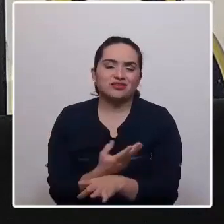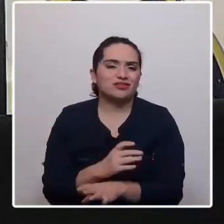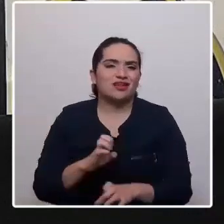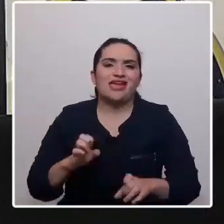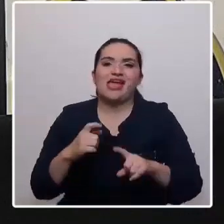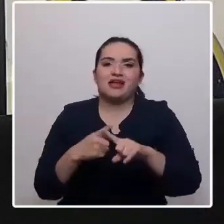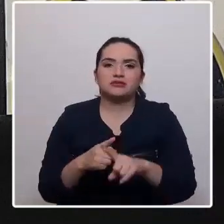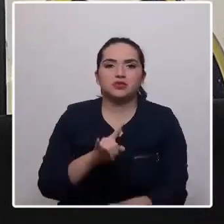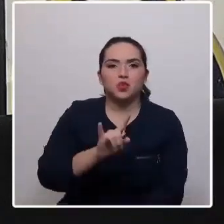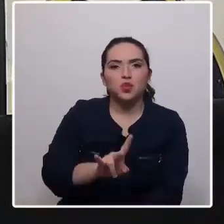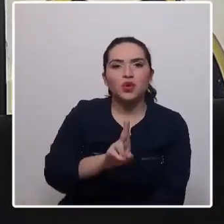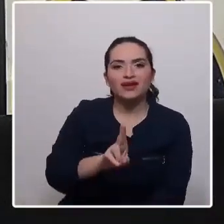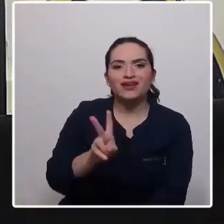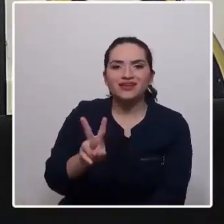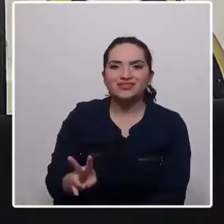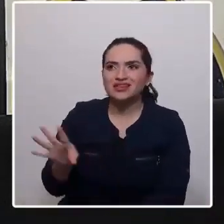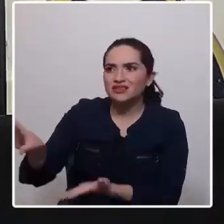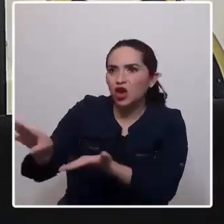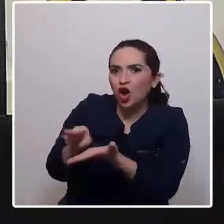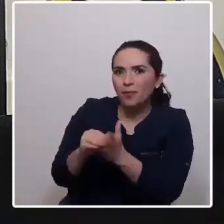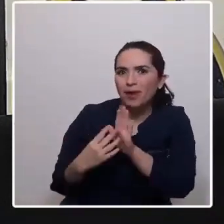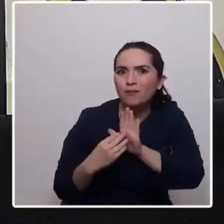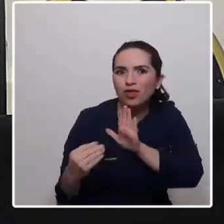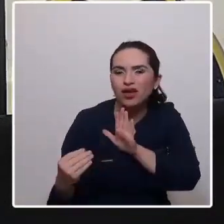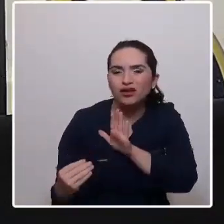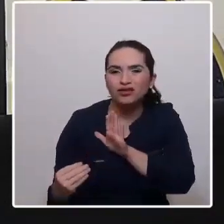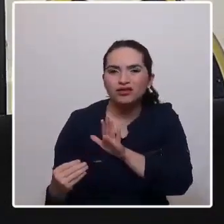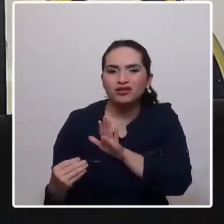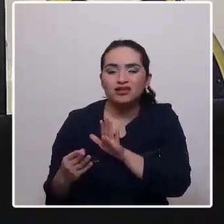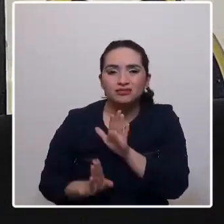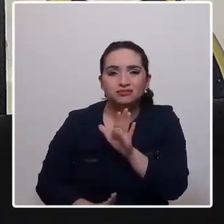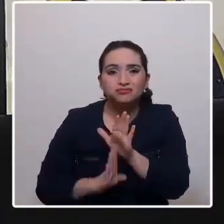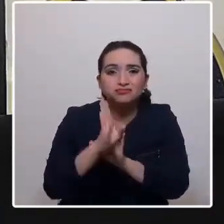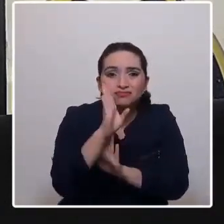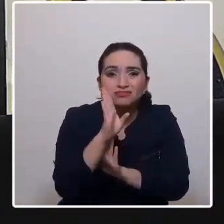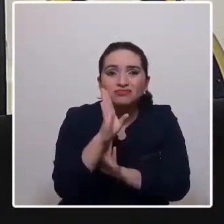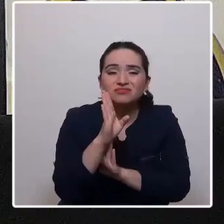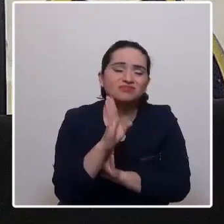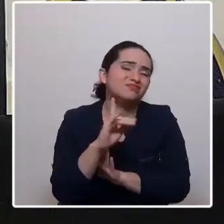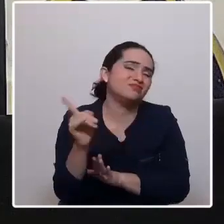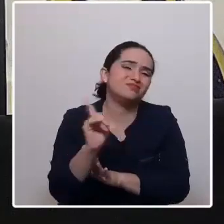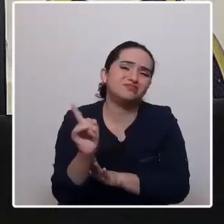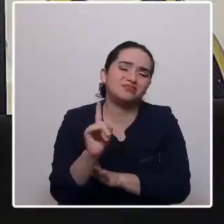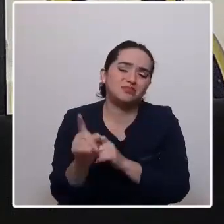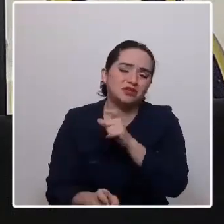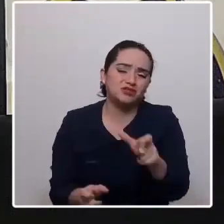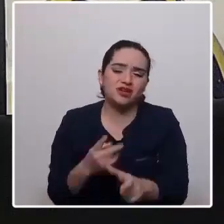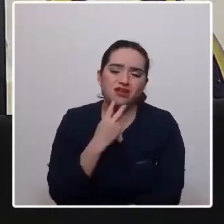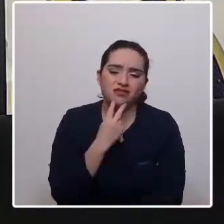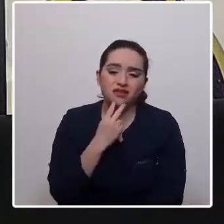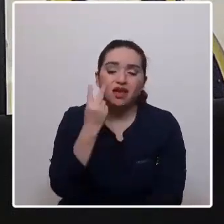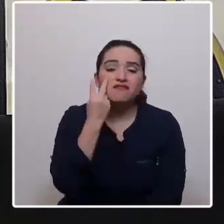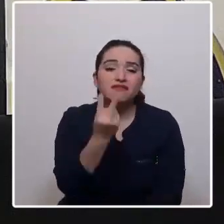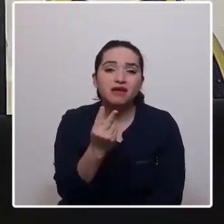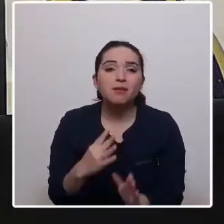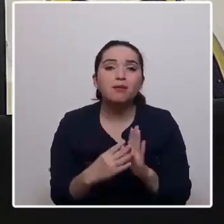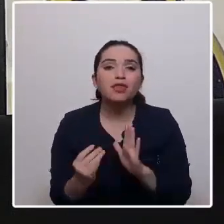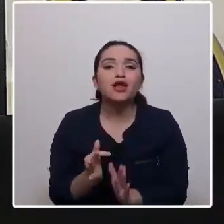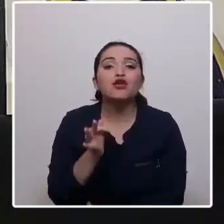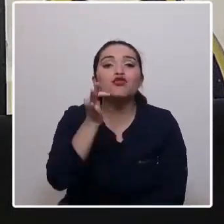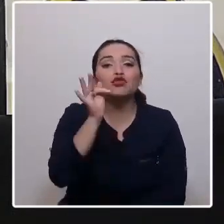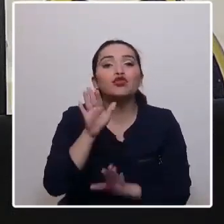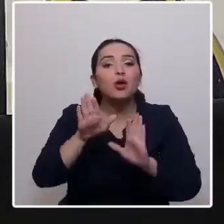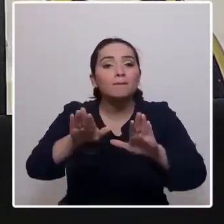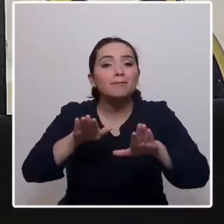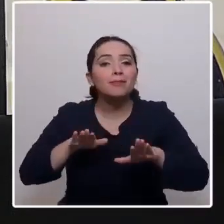No tomemos modelos que realmente no han traído progreso ni desarrollo para sus habitantes. Veamos modelos de futuro como los que